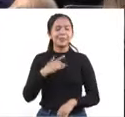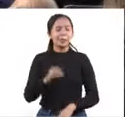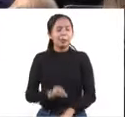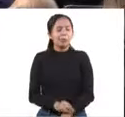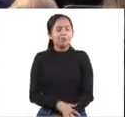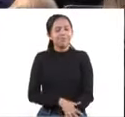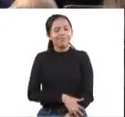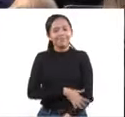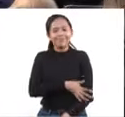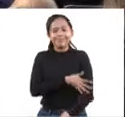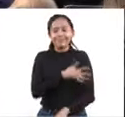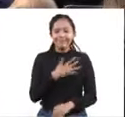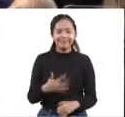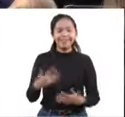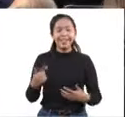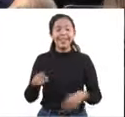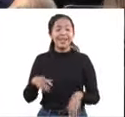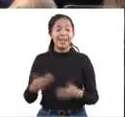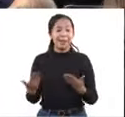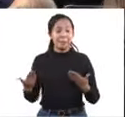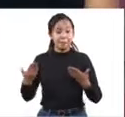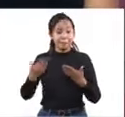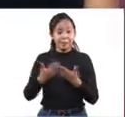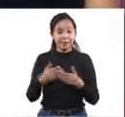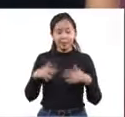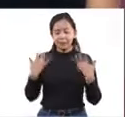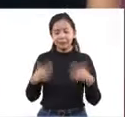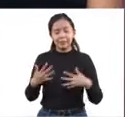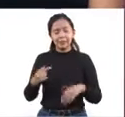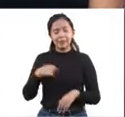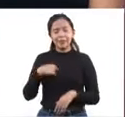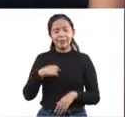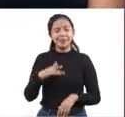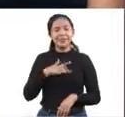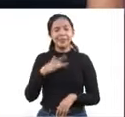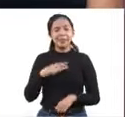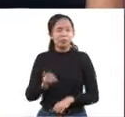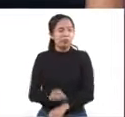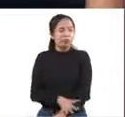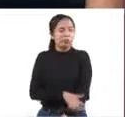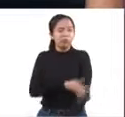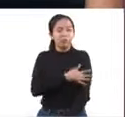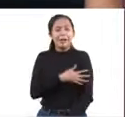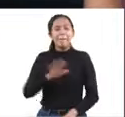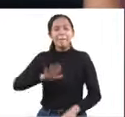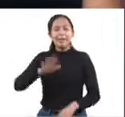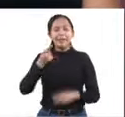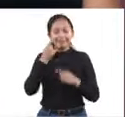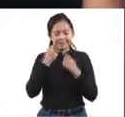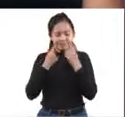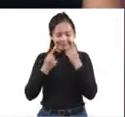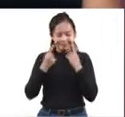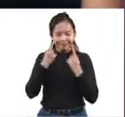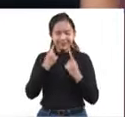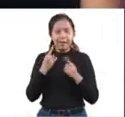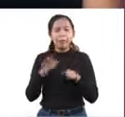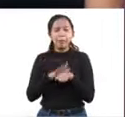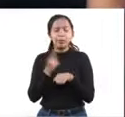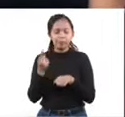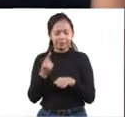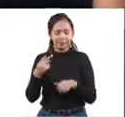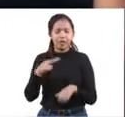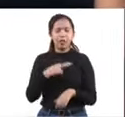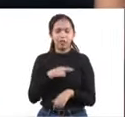la presentación. Rodaron un par de lágrimas de emoción inevitablemente. Ha sido un camino muy